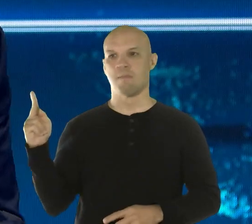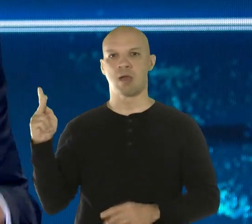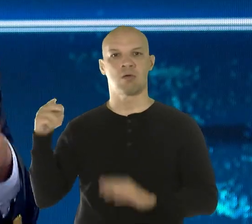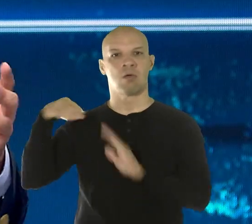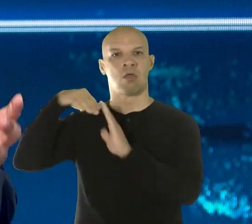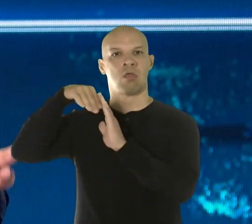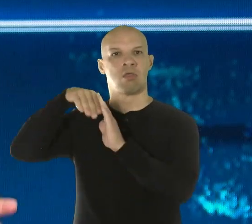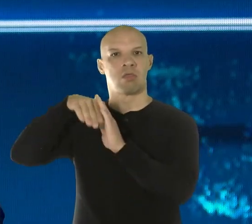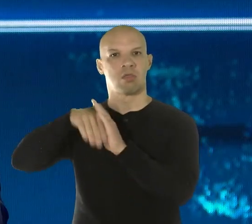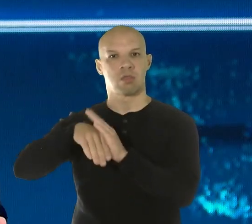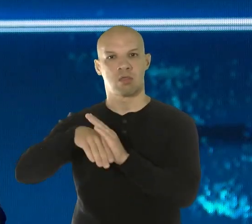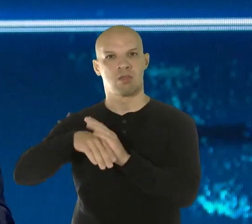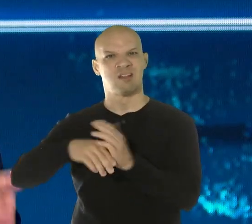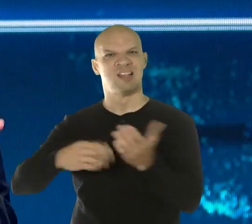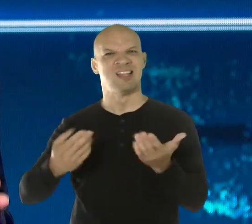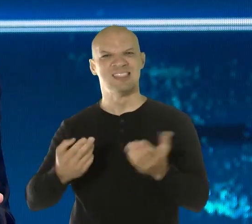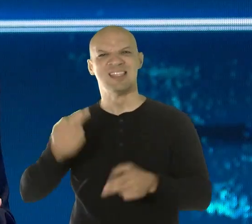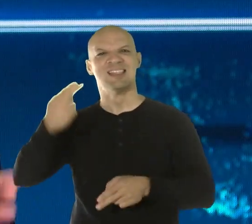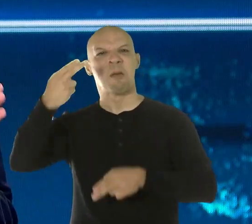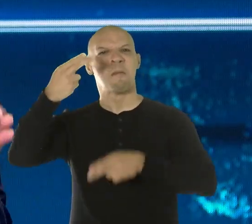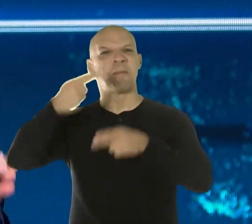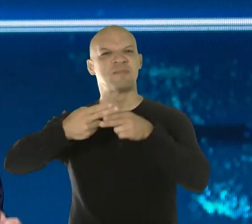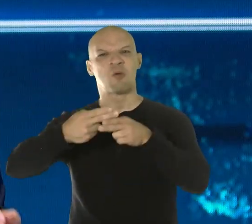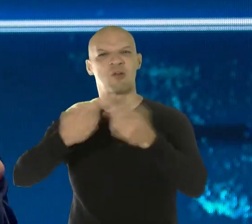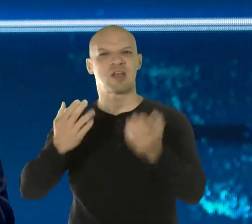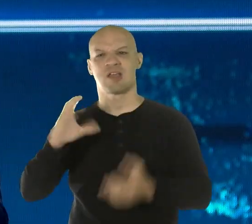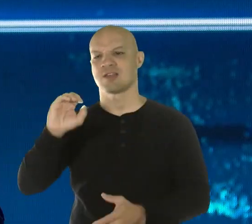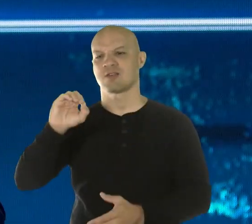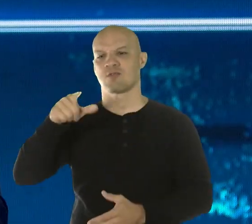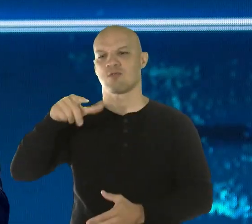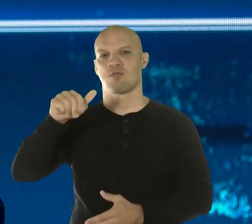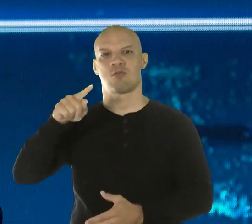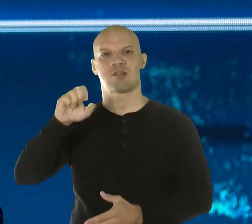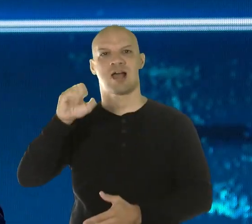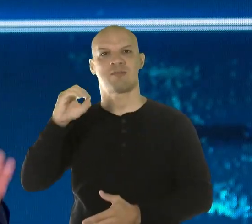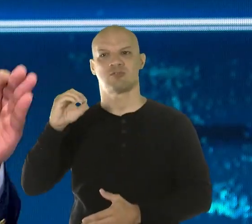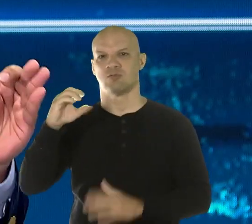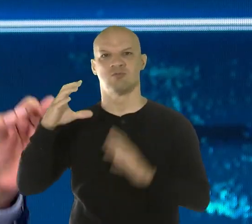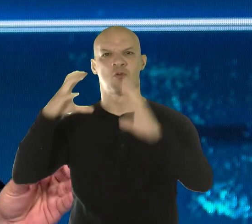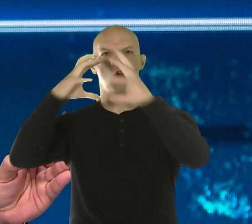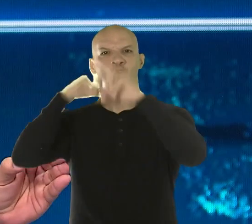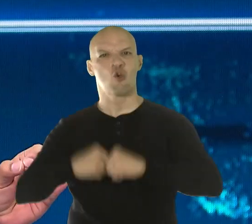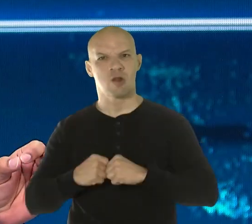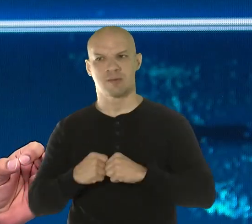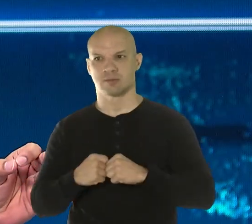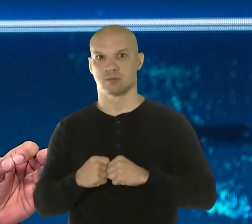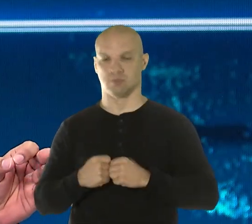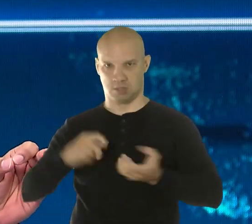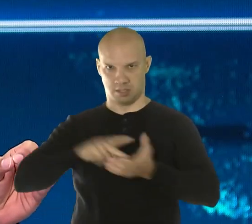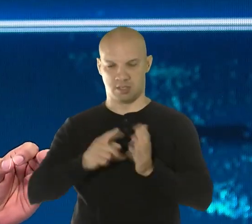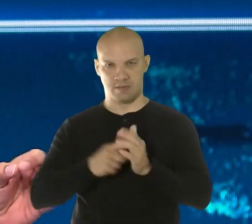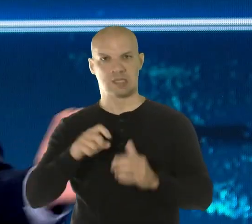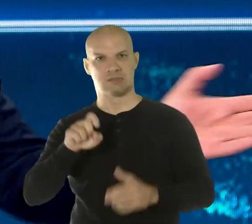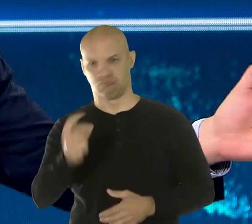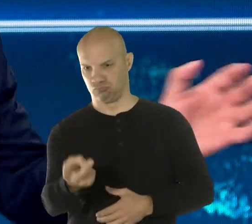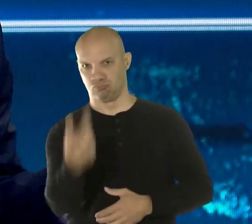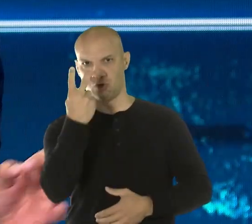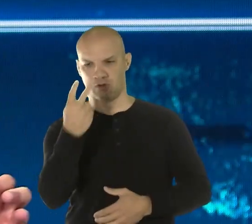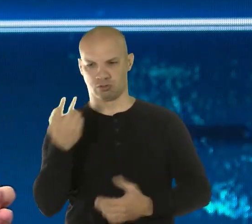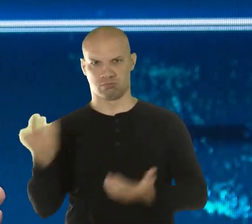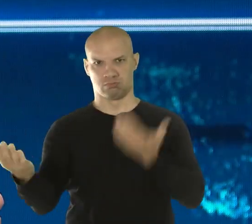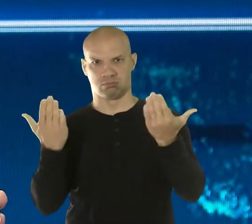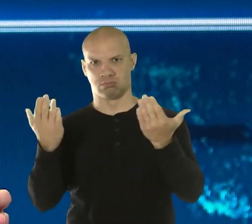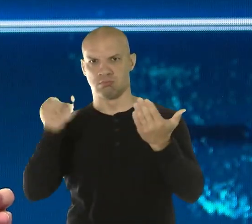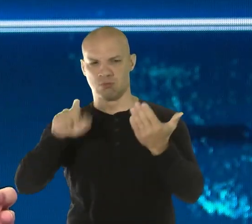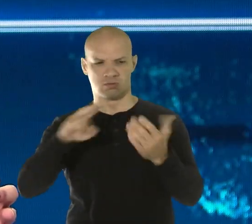fue colapso del banco. Por lo tanto, ¿qué es lo que tenemos aquí? Aquí tenemos dos vectores que tenemos que analizar